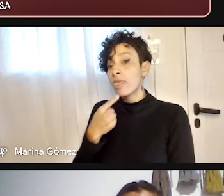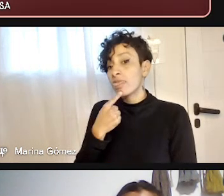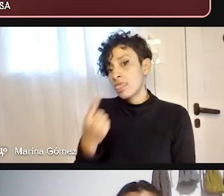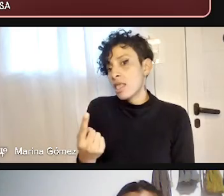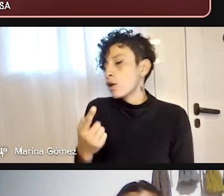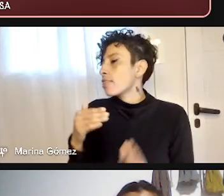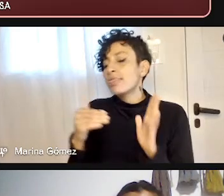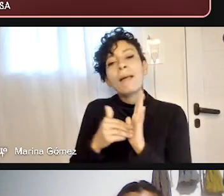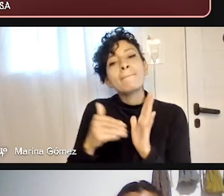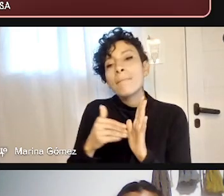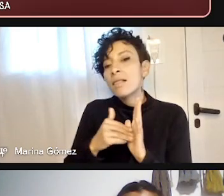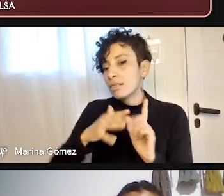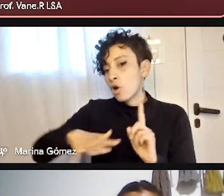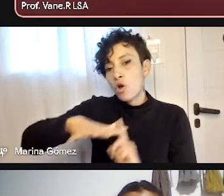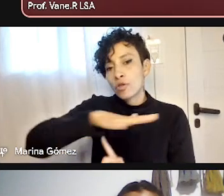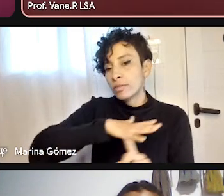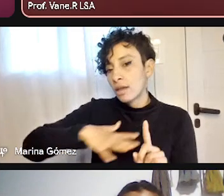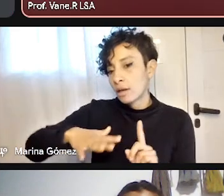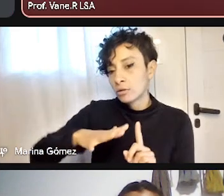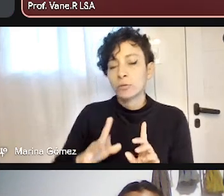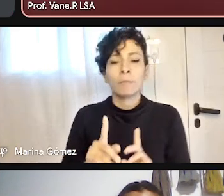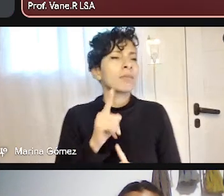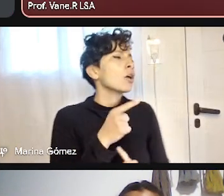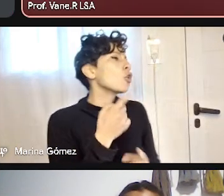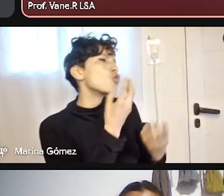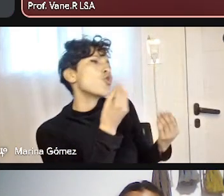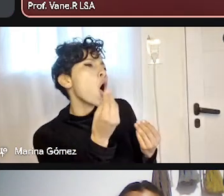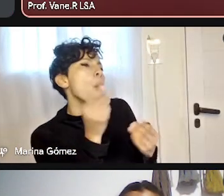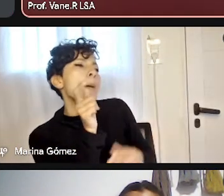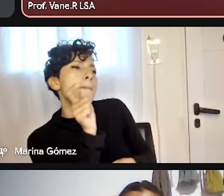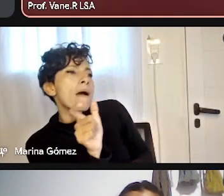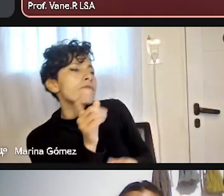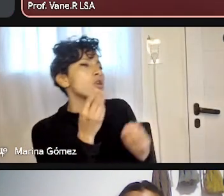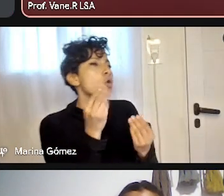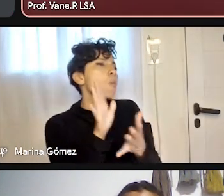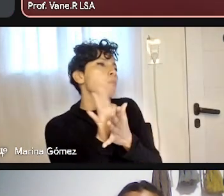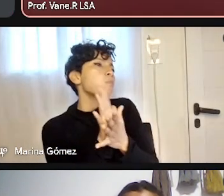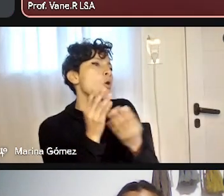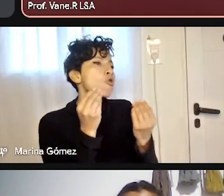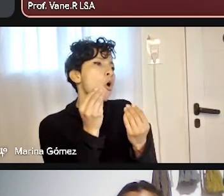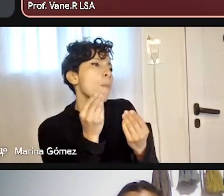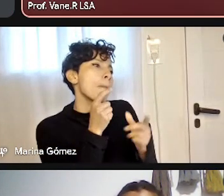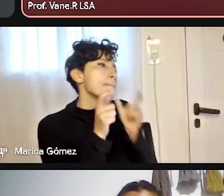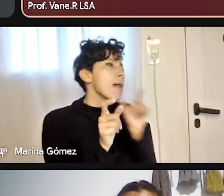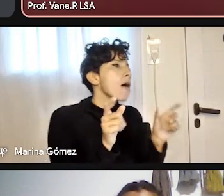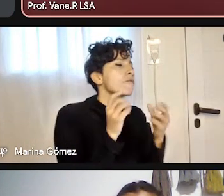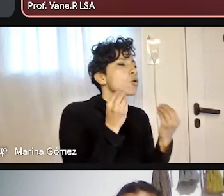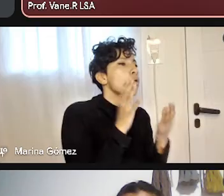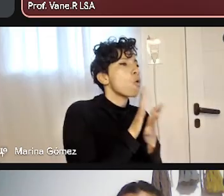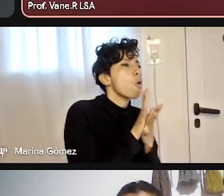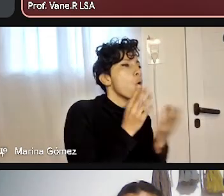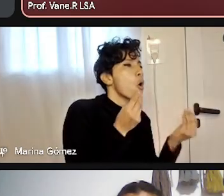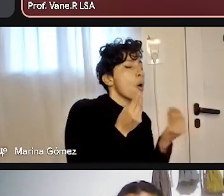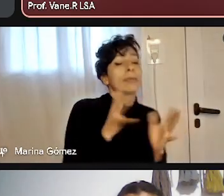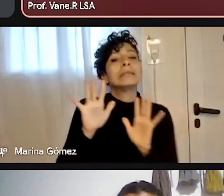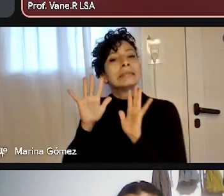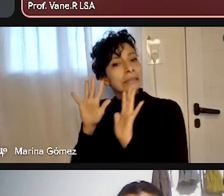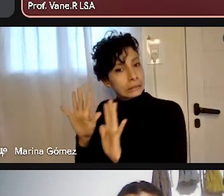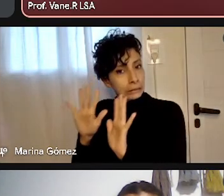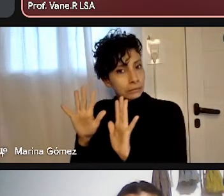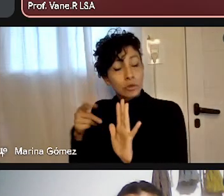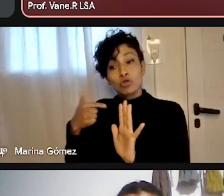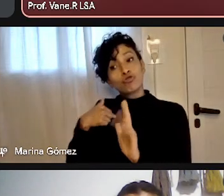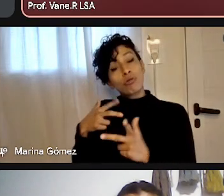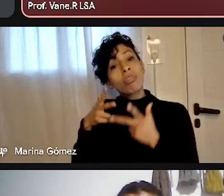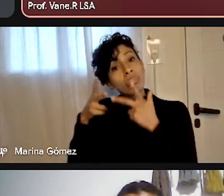en y siempre te preguntan, profe, ¿cómo se dice tal cosa? ¿Cómo se dice tal otra? Le digo, pasa que la seña es esta, la que